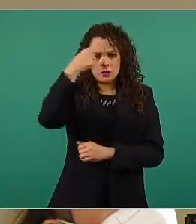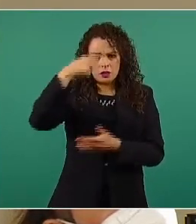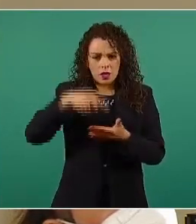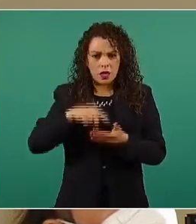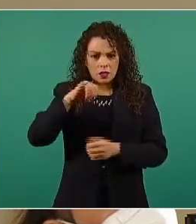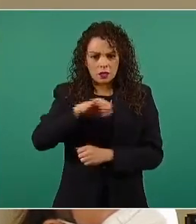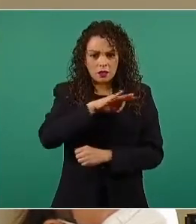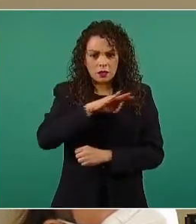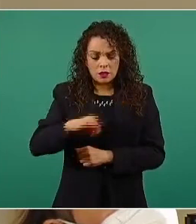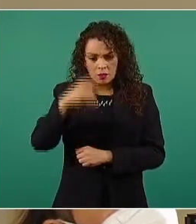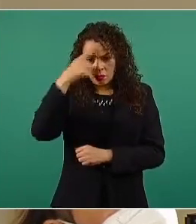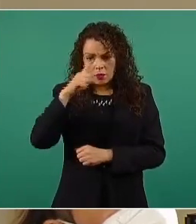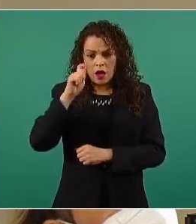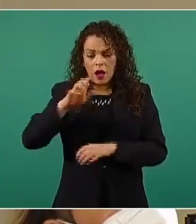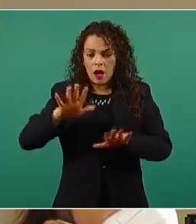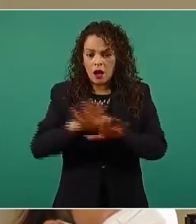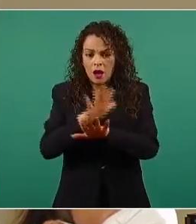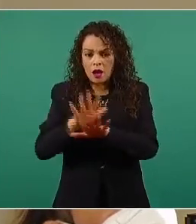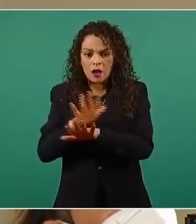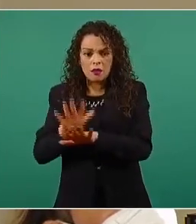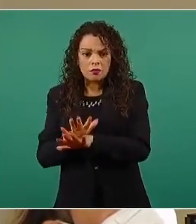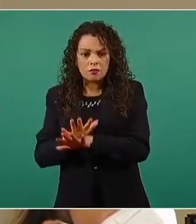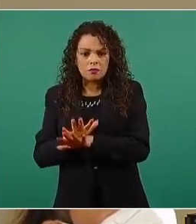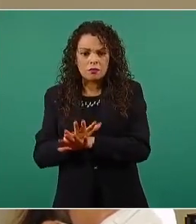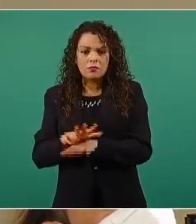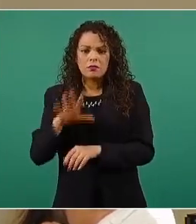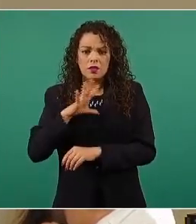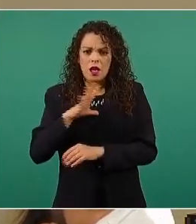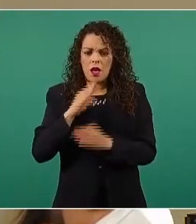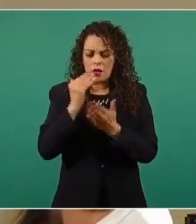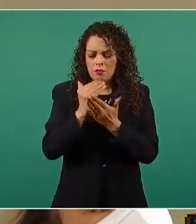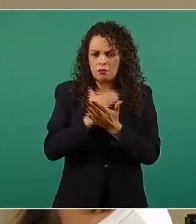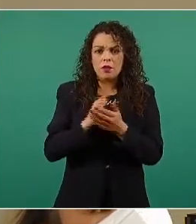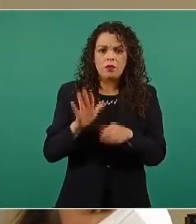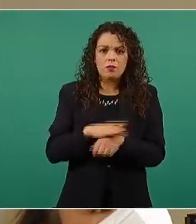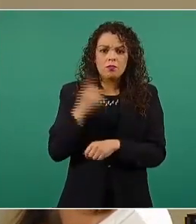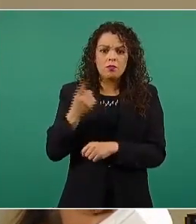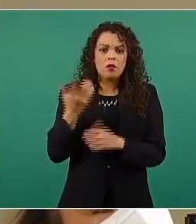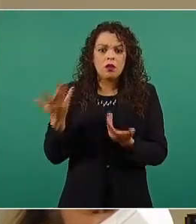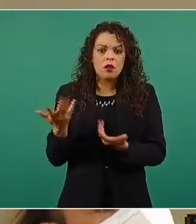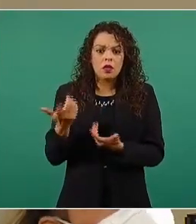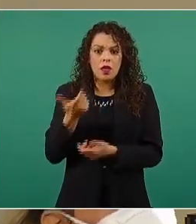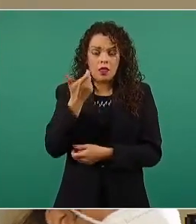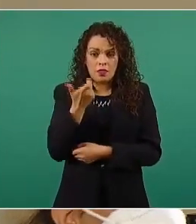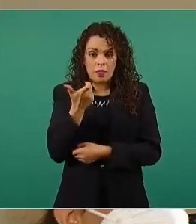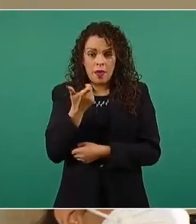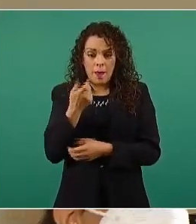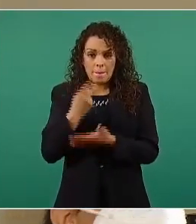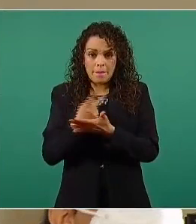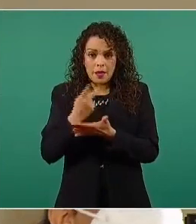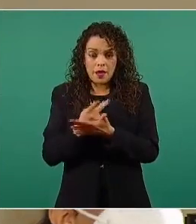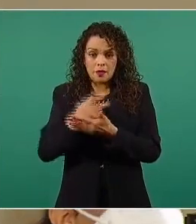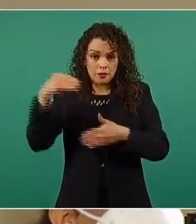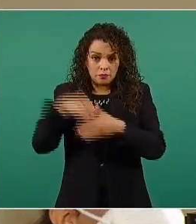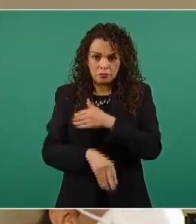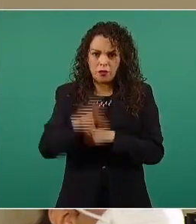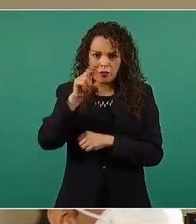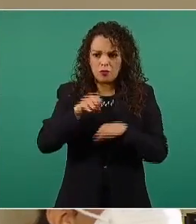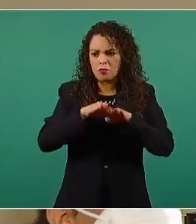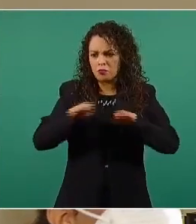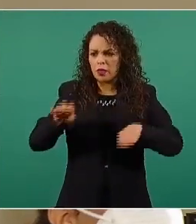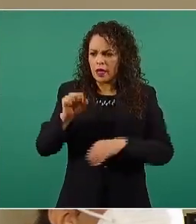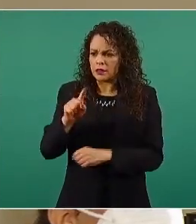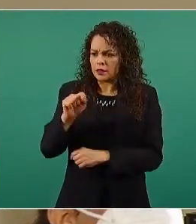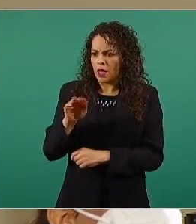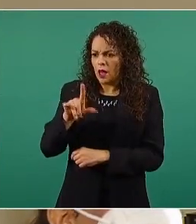para reeditar un momento como este? Digo, tenemos elementos, no ha habido devaluación, tuvimos inestabilidad en el peso